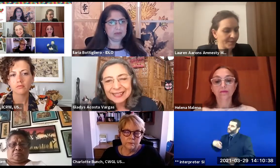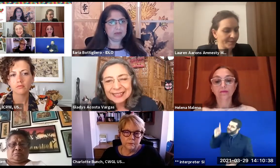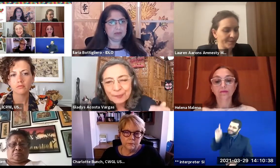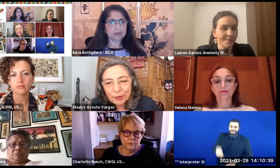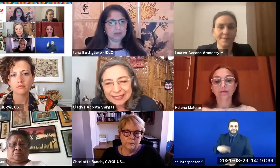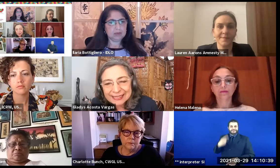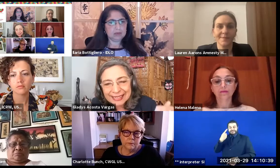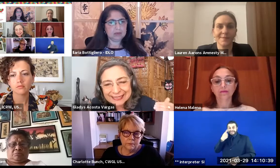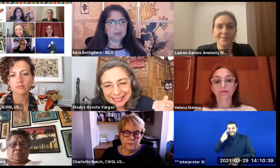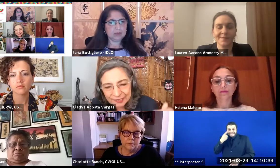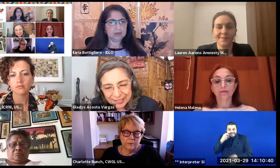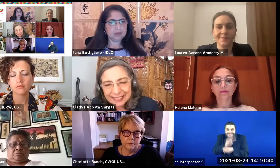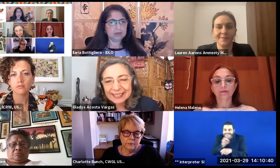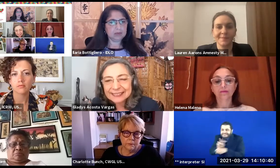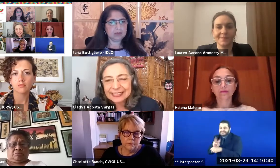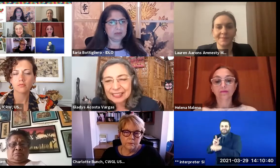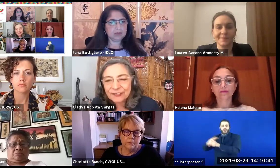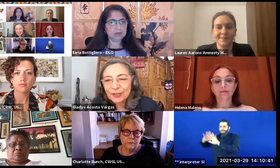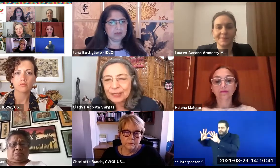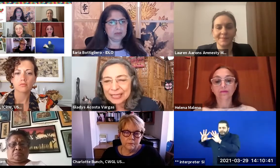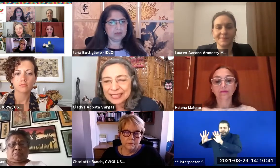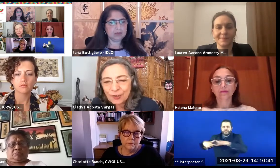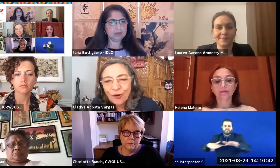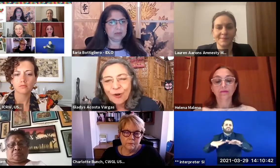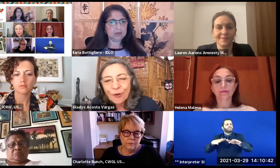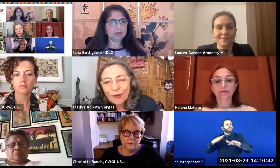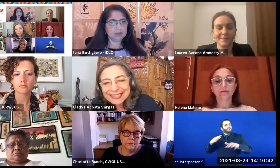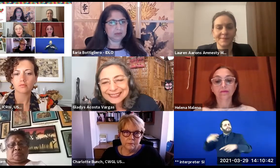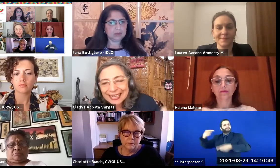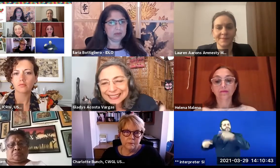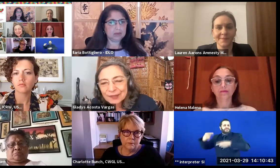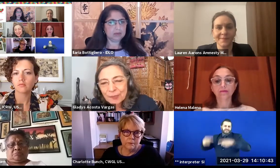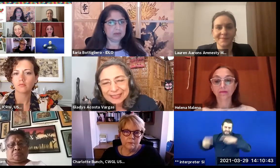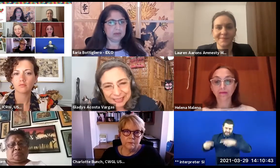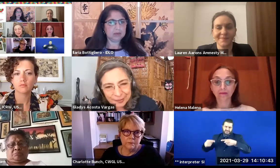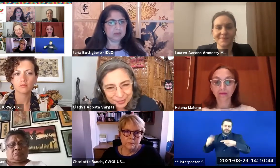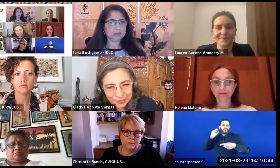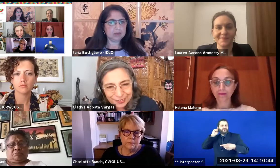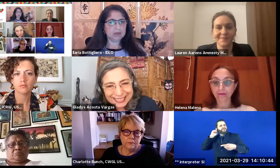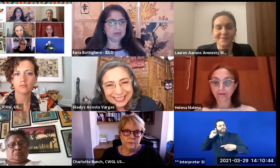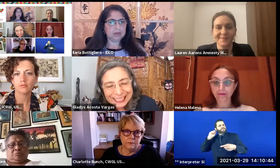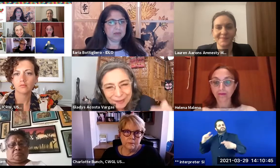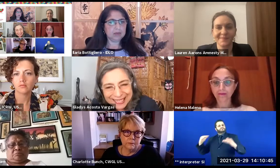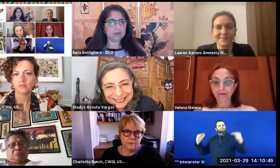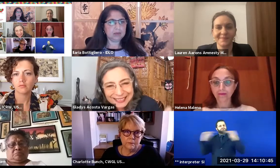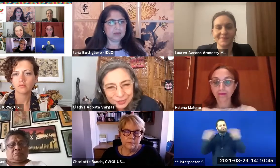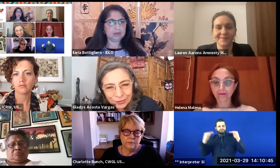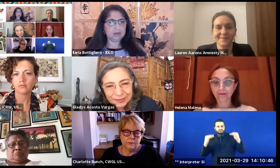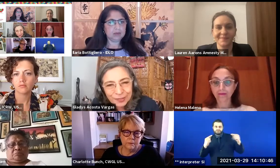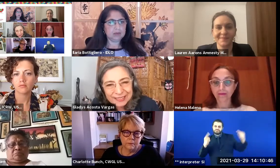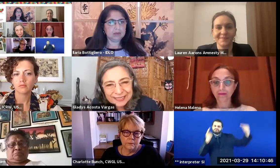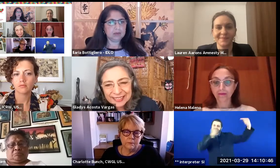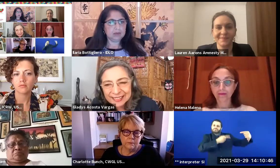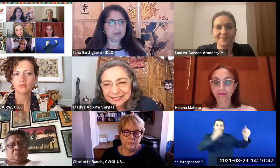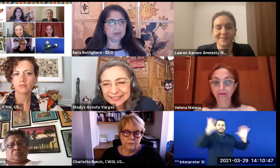marcha de políticas referidas al desafío climático con esta activa participación. Las maestras son